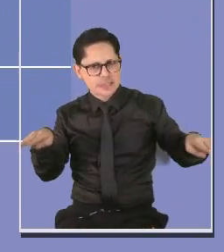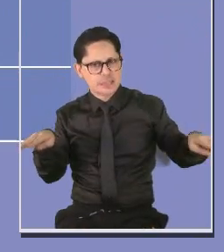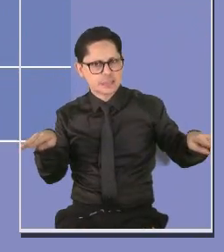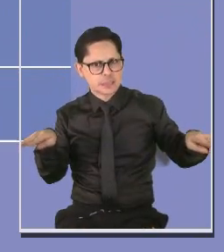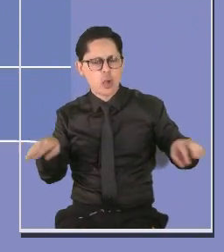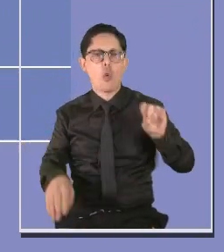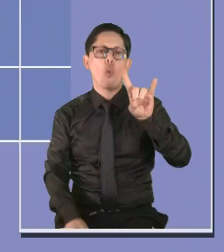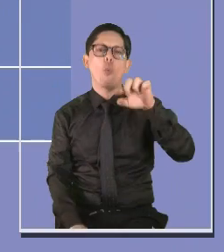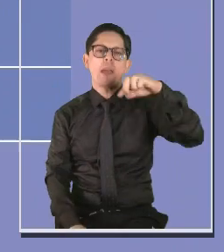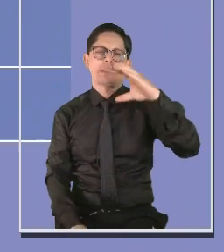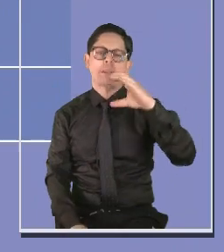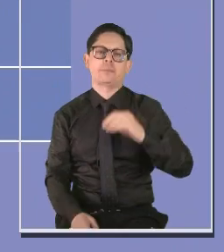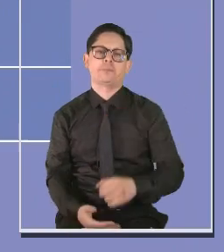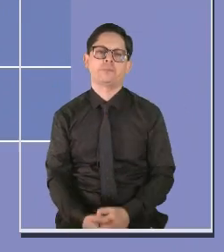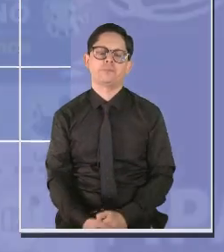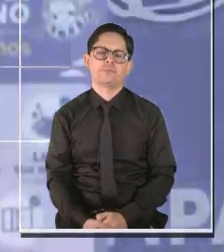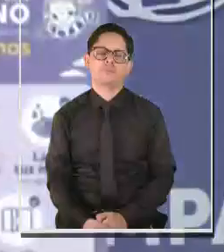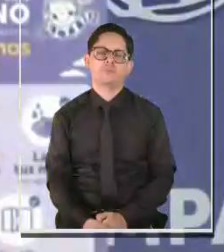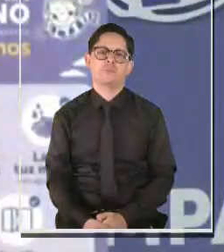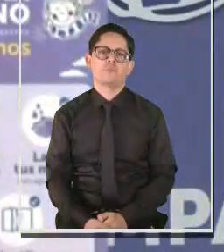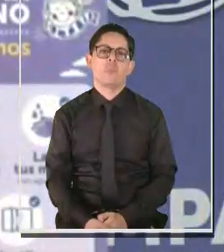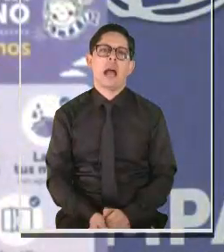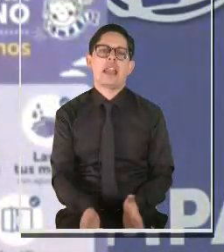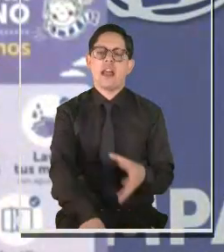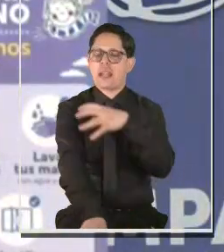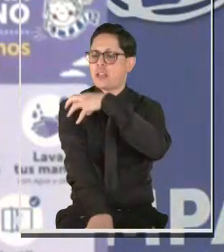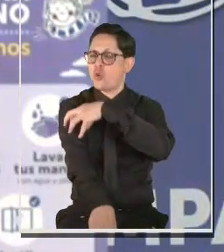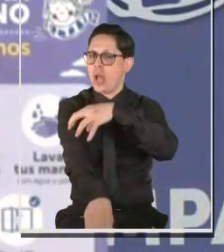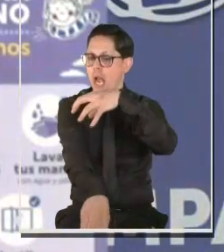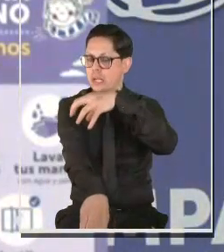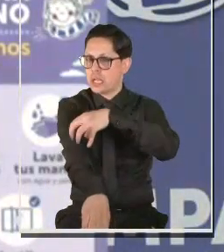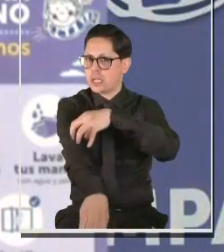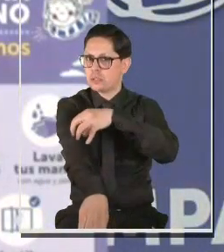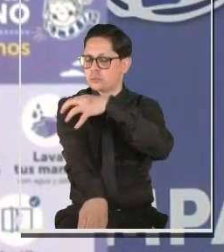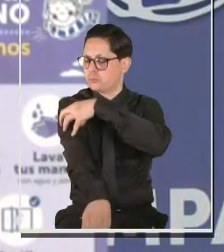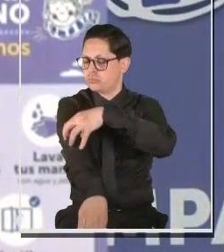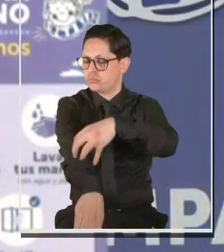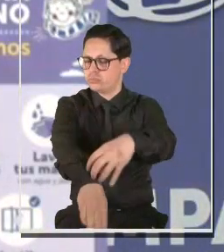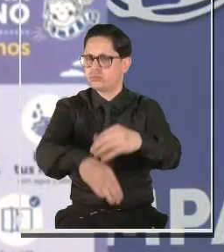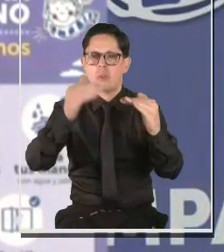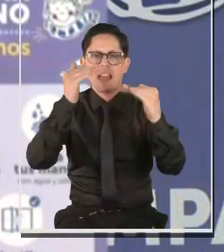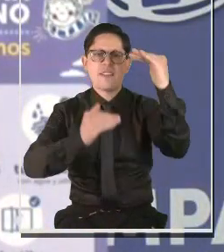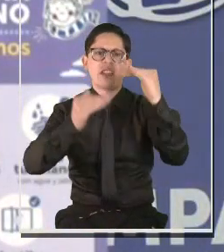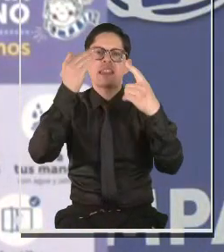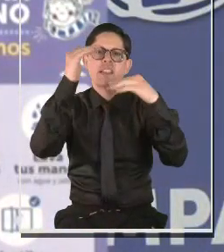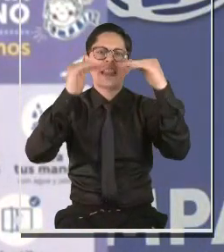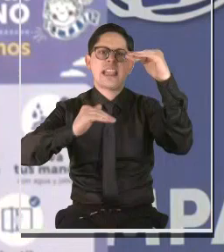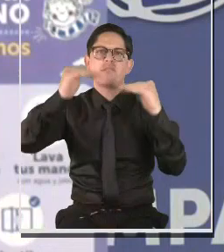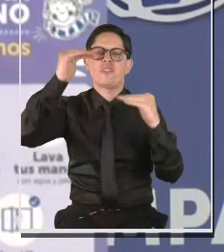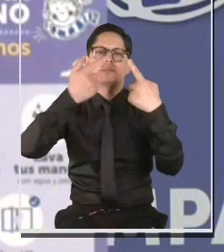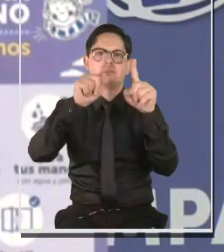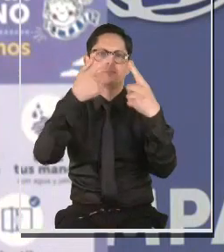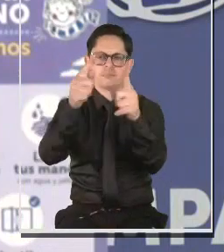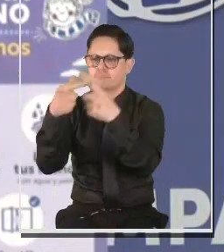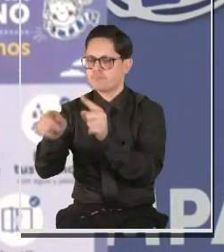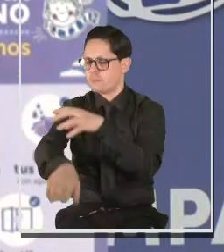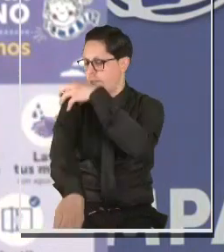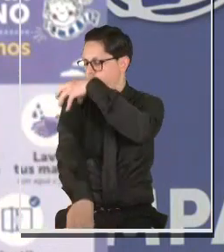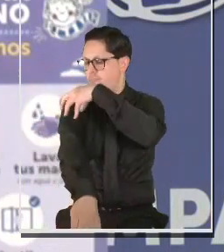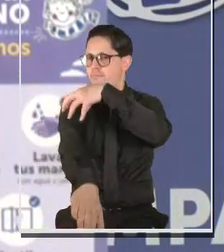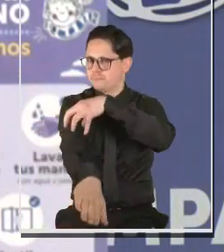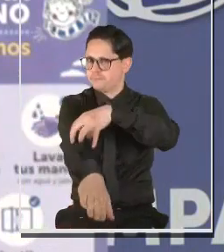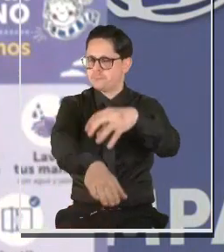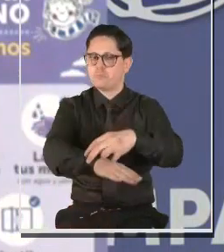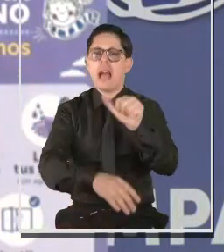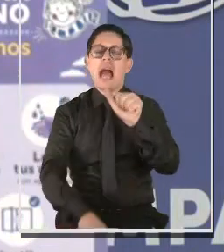upc a nivel regional hemos dicho que hay una variación de las regiones